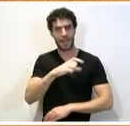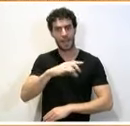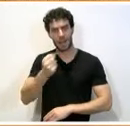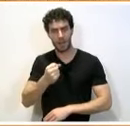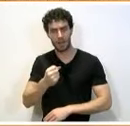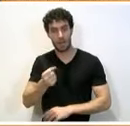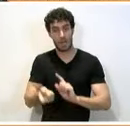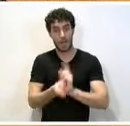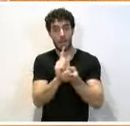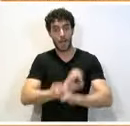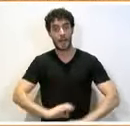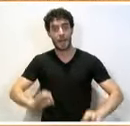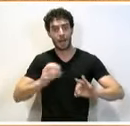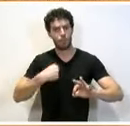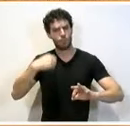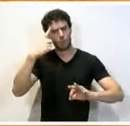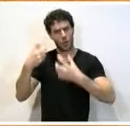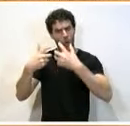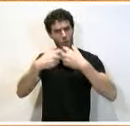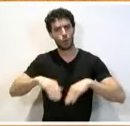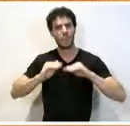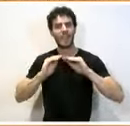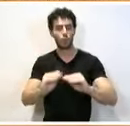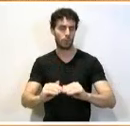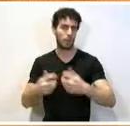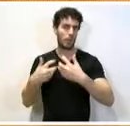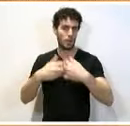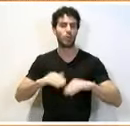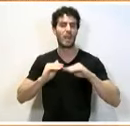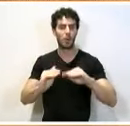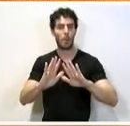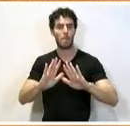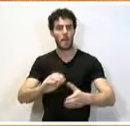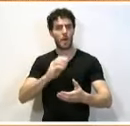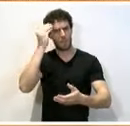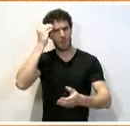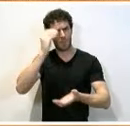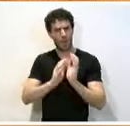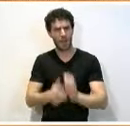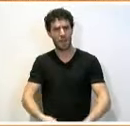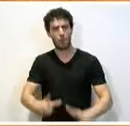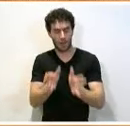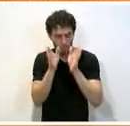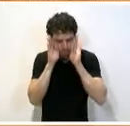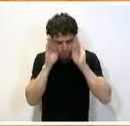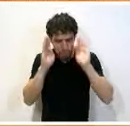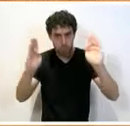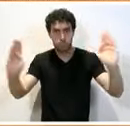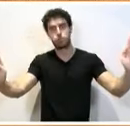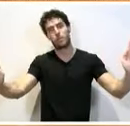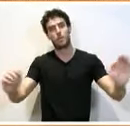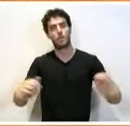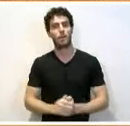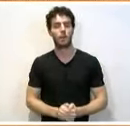Entonces yo entiendo que esa es su pelea, pero que es que la memoria democrática tiene muchos frentes y se puede ampliar, se puede atacar desde